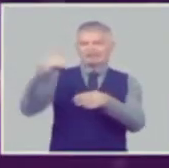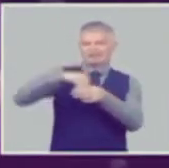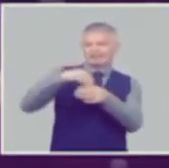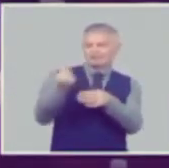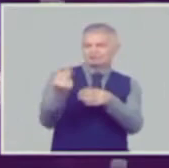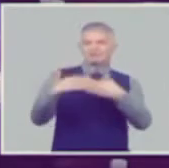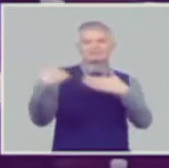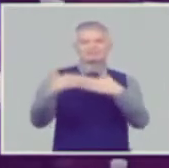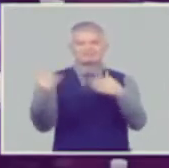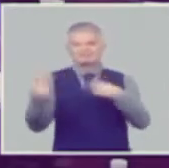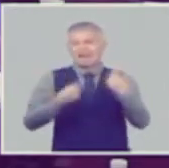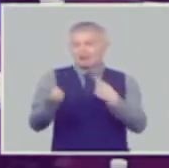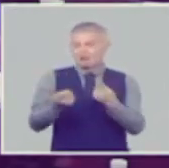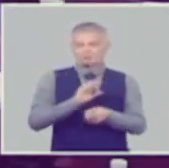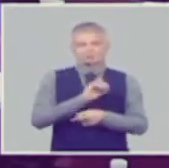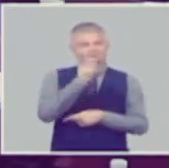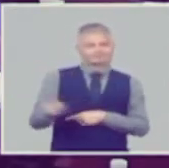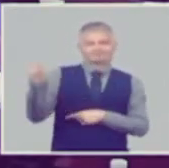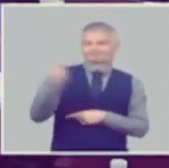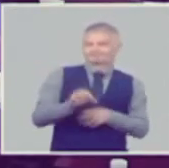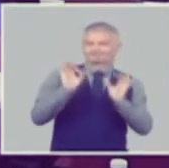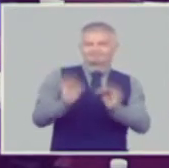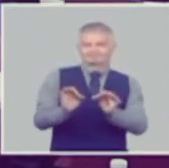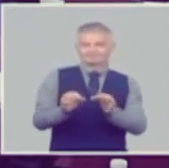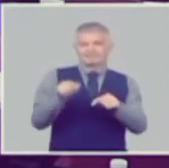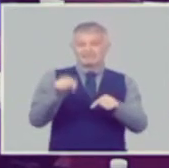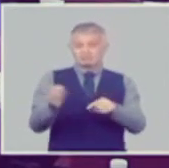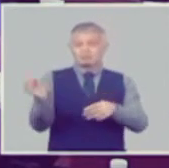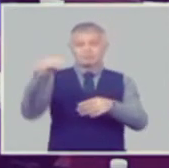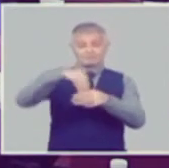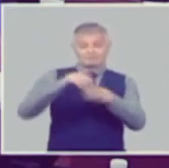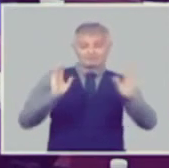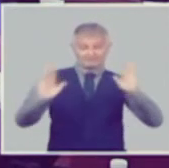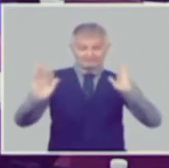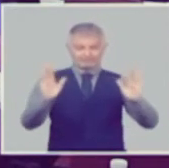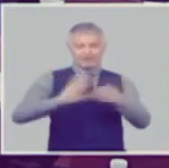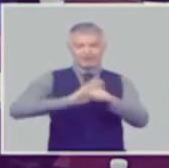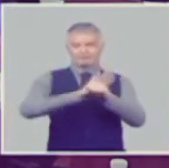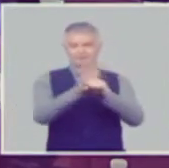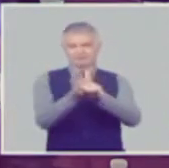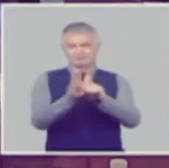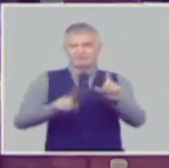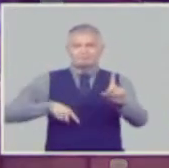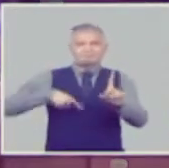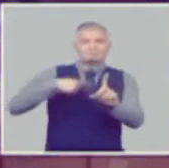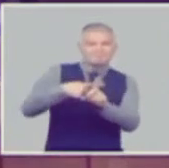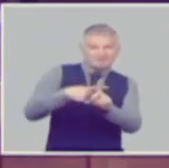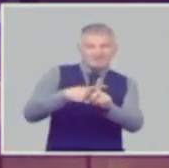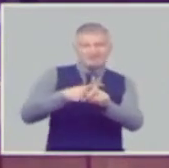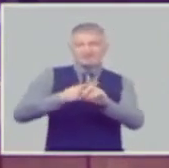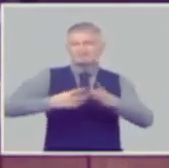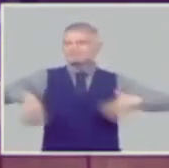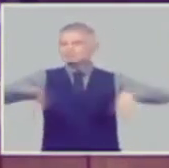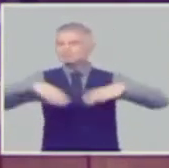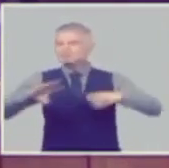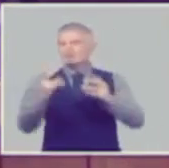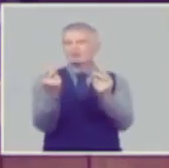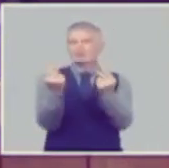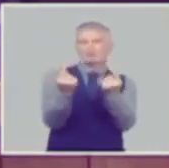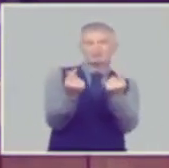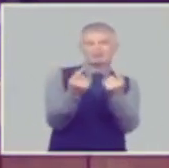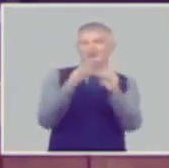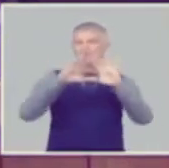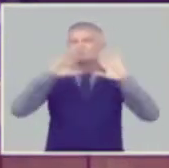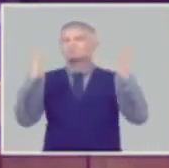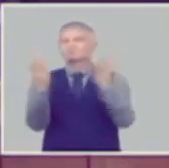que se refuerzan de forma oportunista en medio de la pandemia y la contracción económica universal que provoca, con